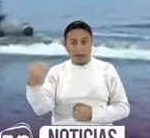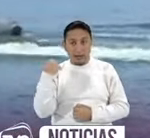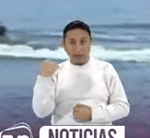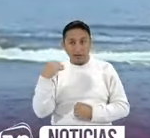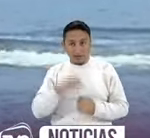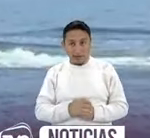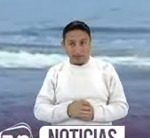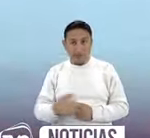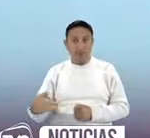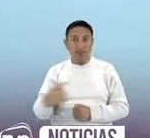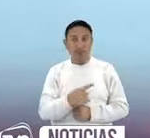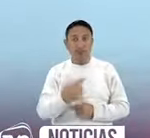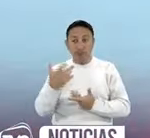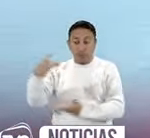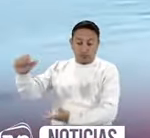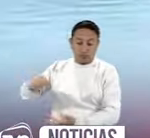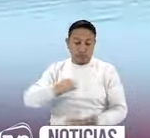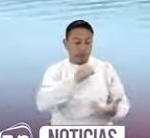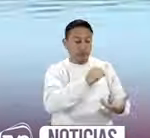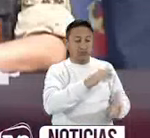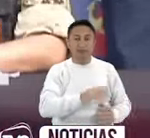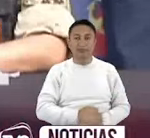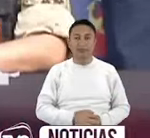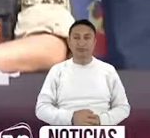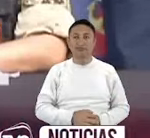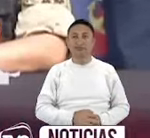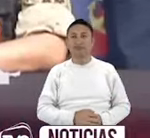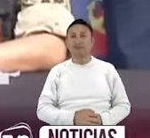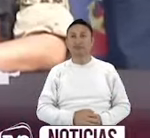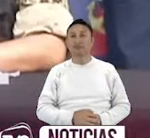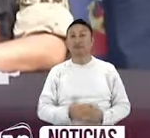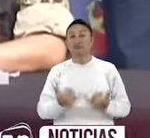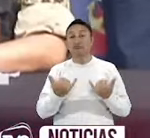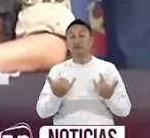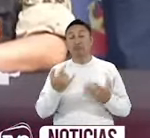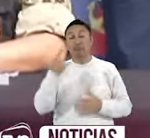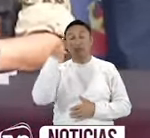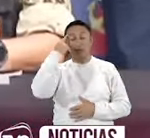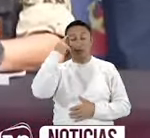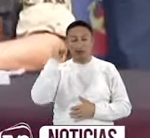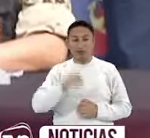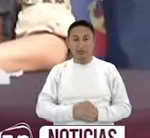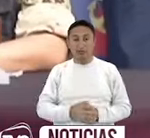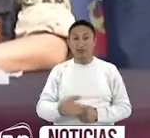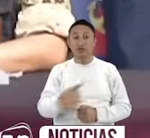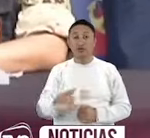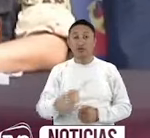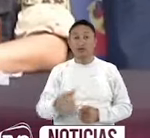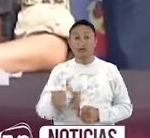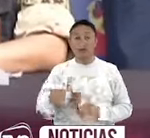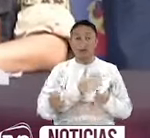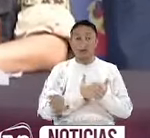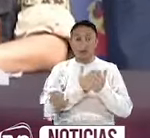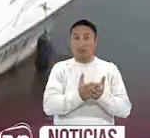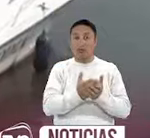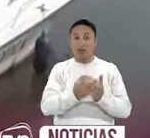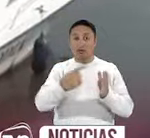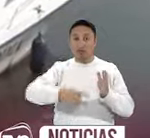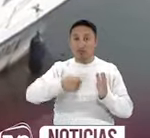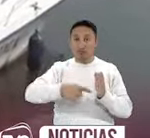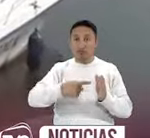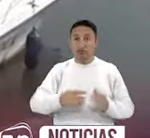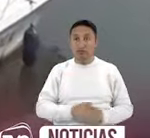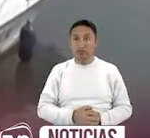la sustancia. Se puede presumir que, y por la capacidad de la embarcación y los motores, son las que